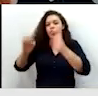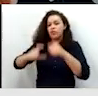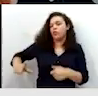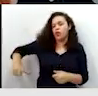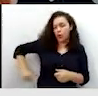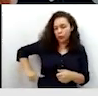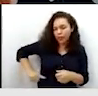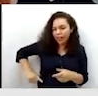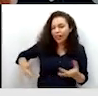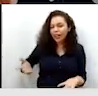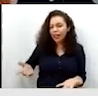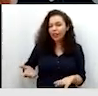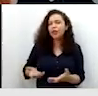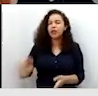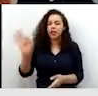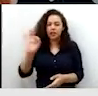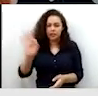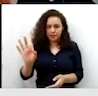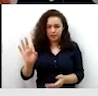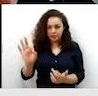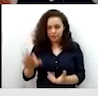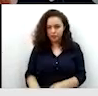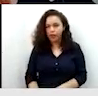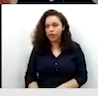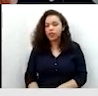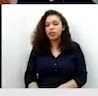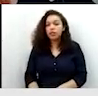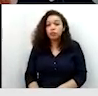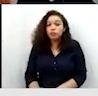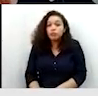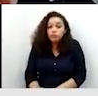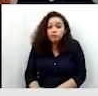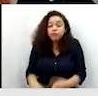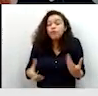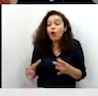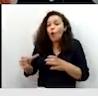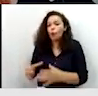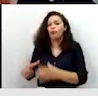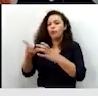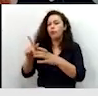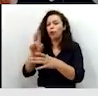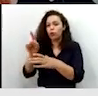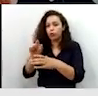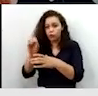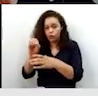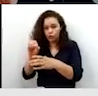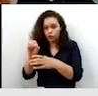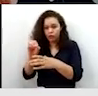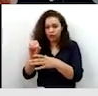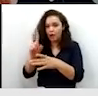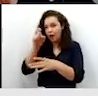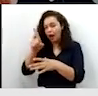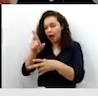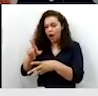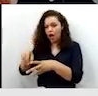a lo mejor un pozo de distribuidor de agua, etcétera. Aquí, que es